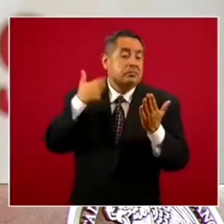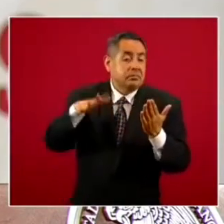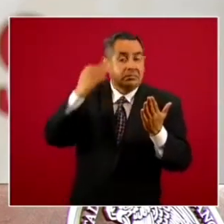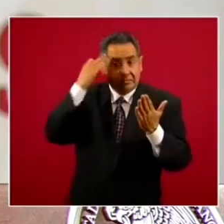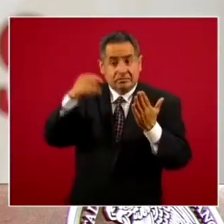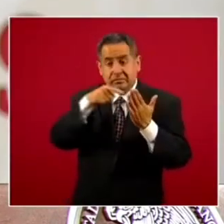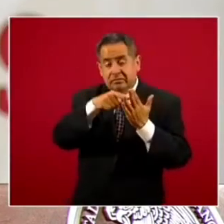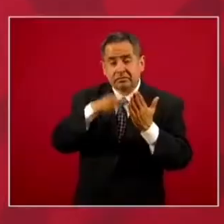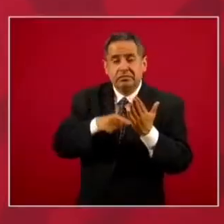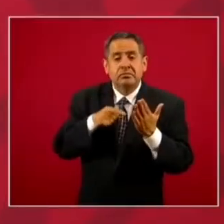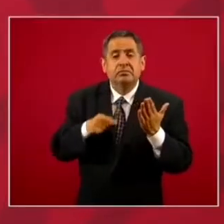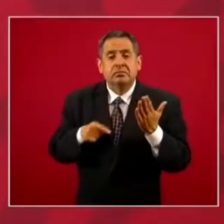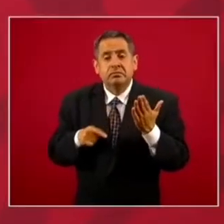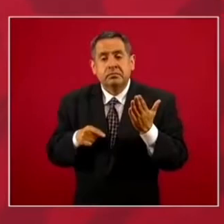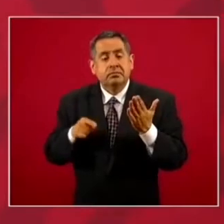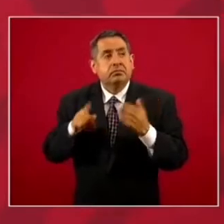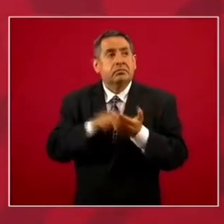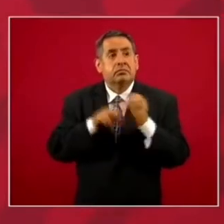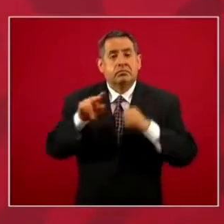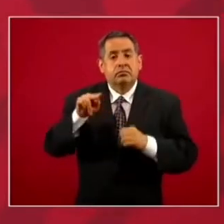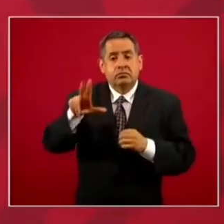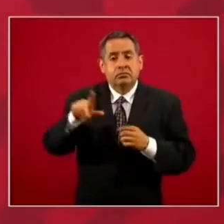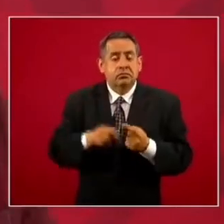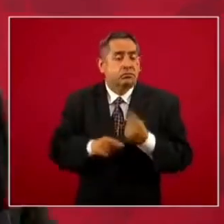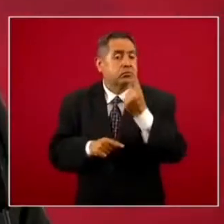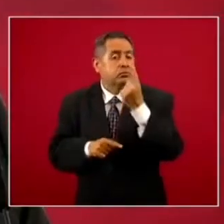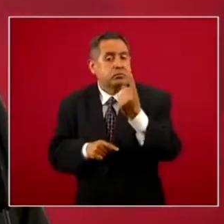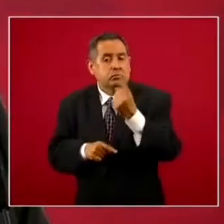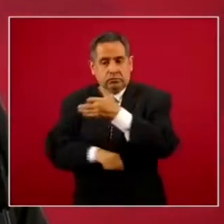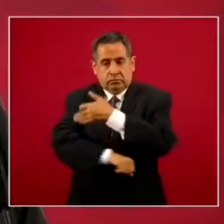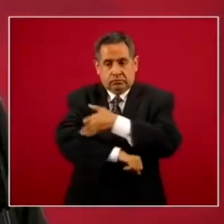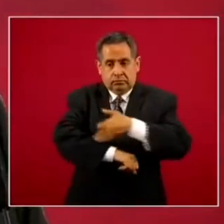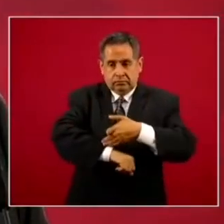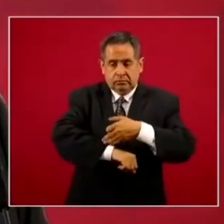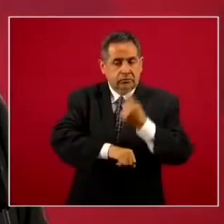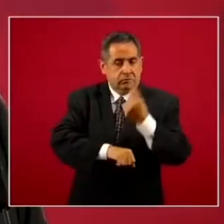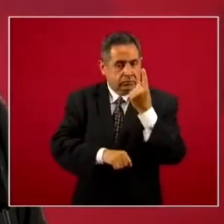lista, en el 88, una familia